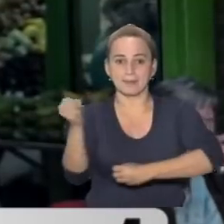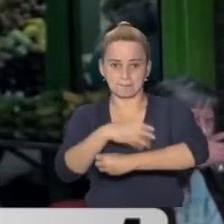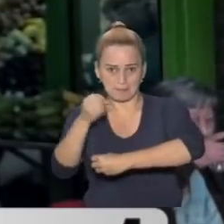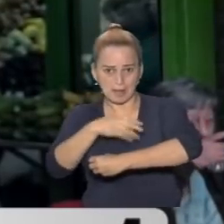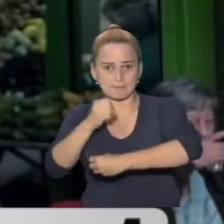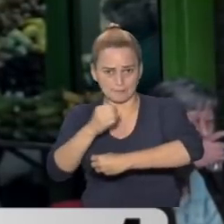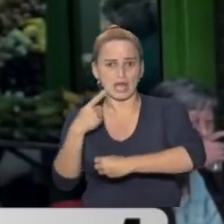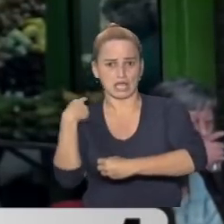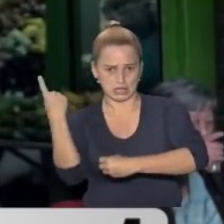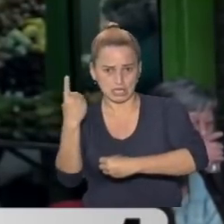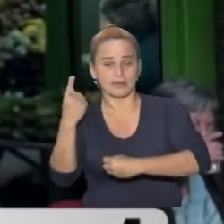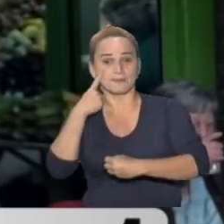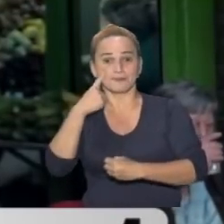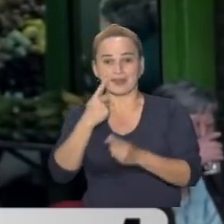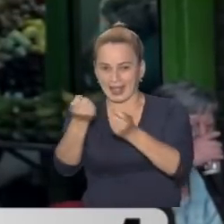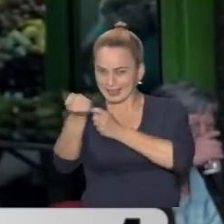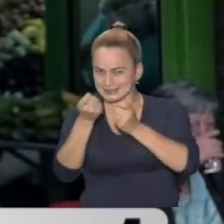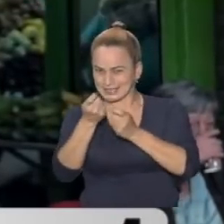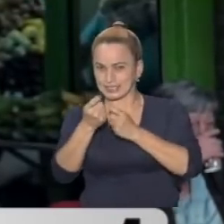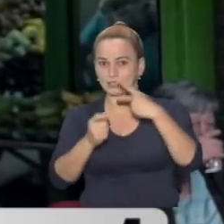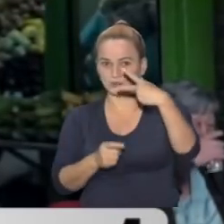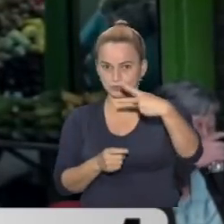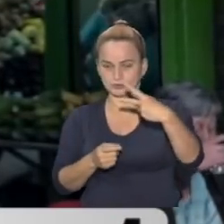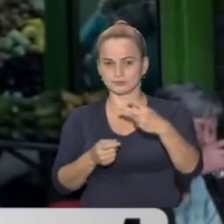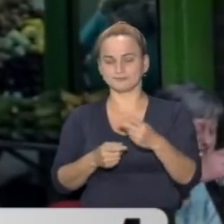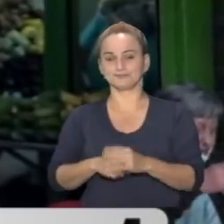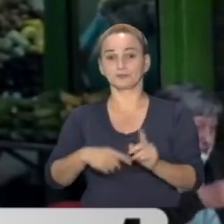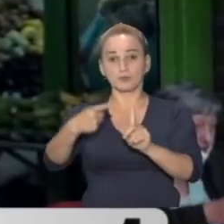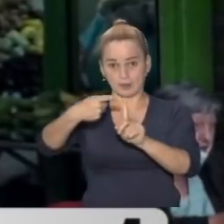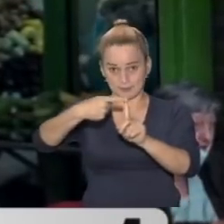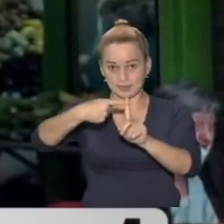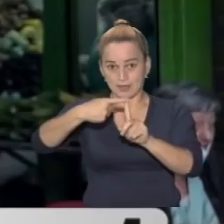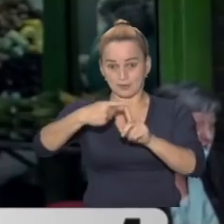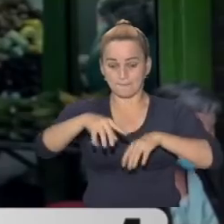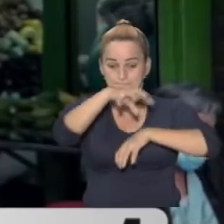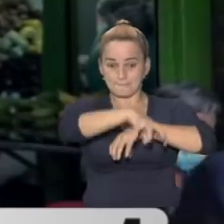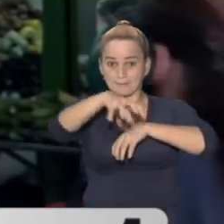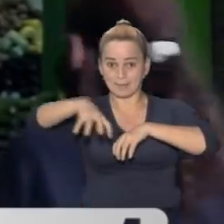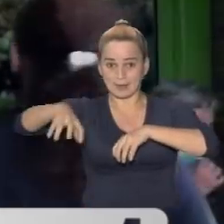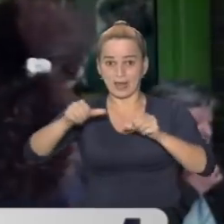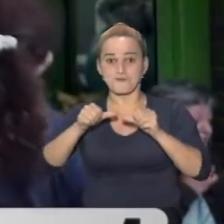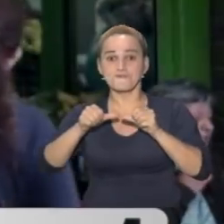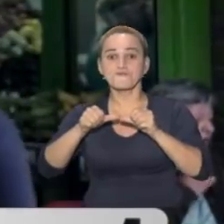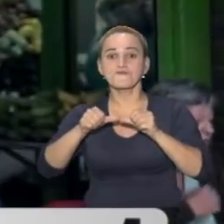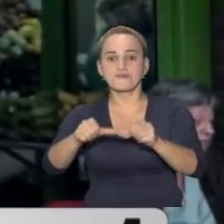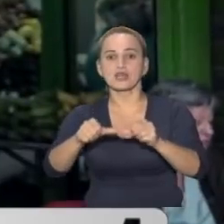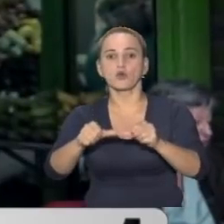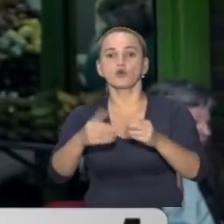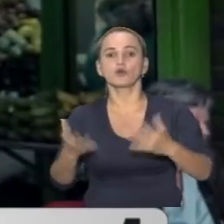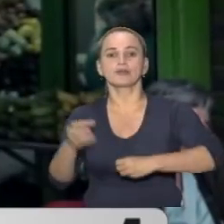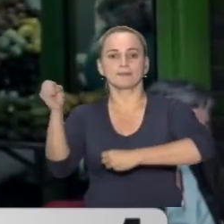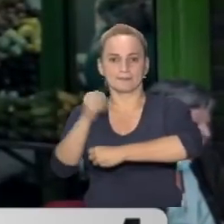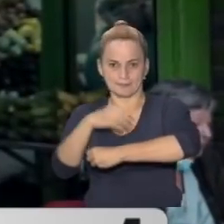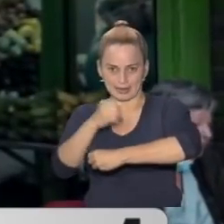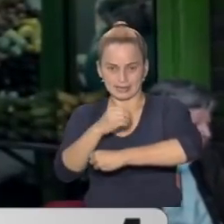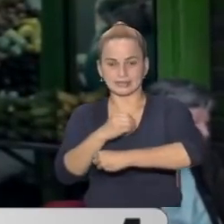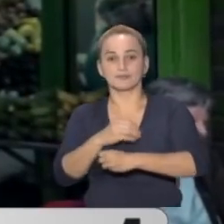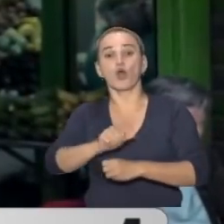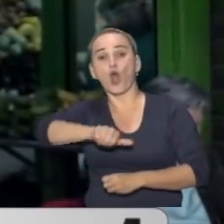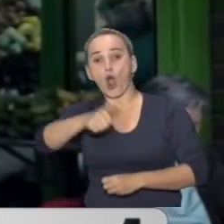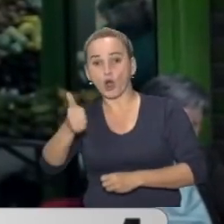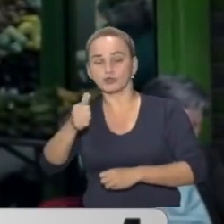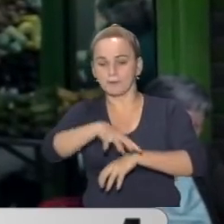ciudad. Tenemos dos estrategias. Una son unos puntos de vacunación fijos en las plazas, pero la otra es que tenemos